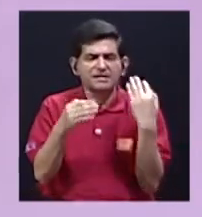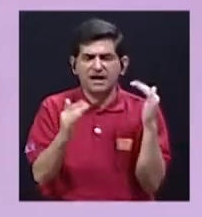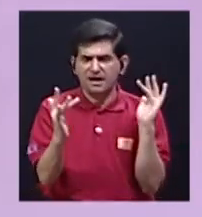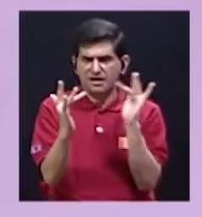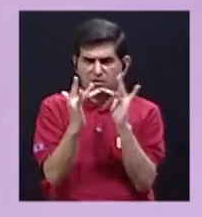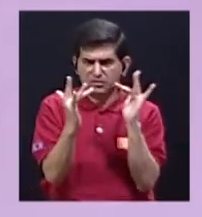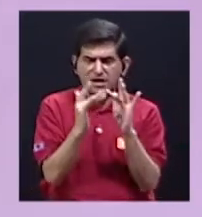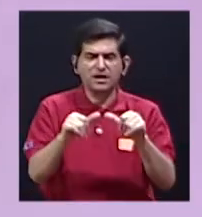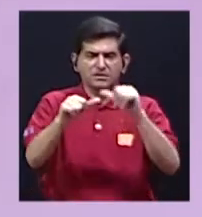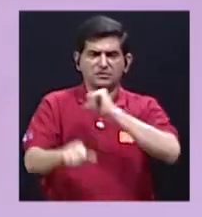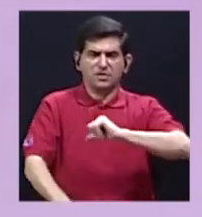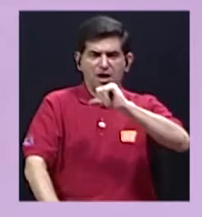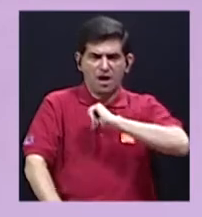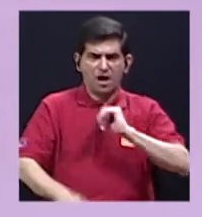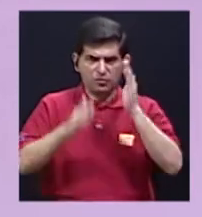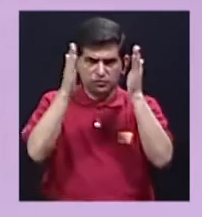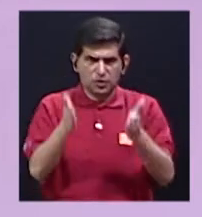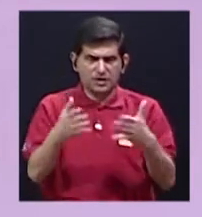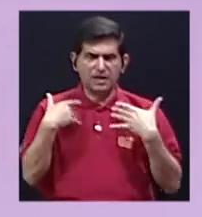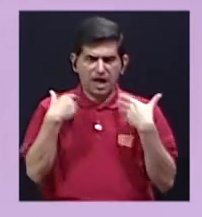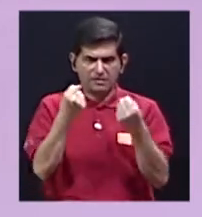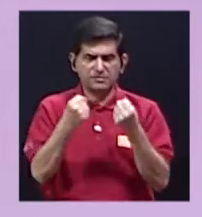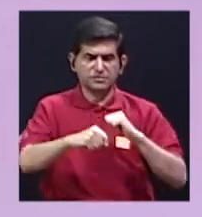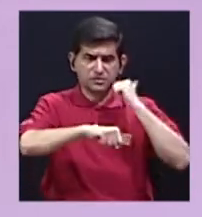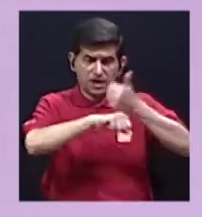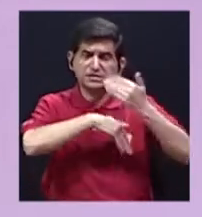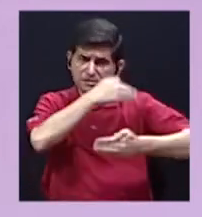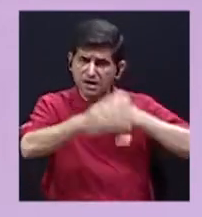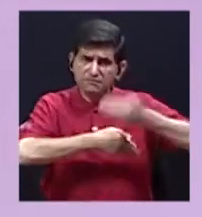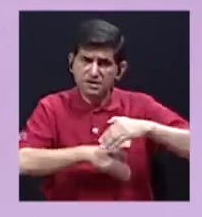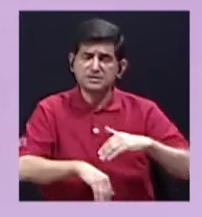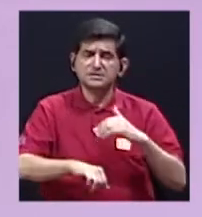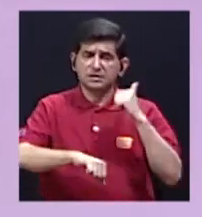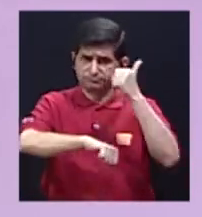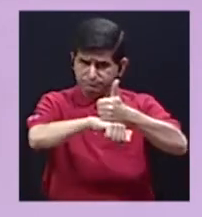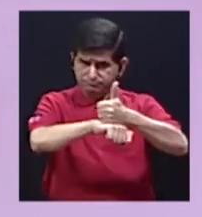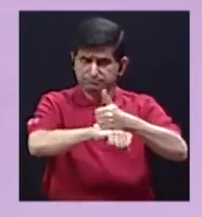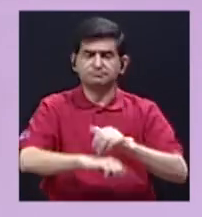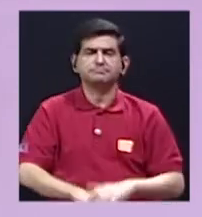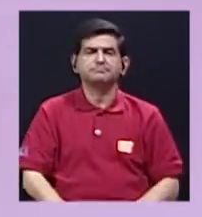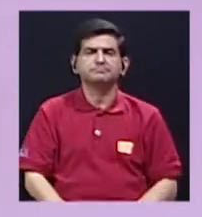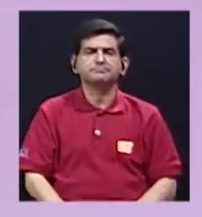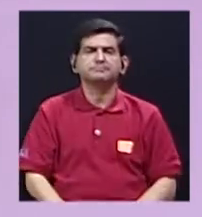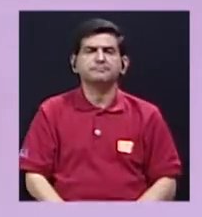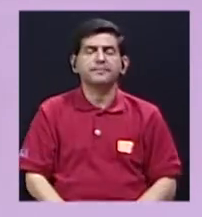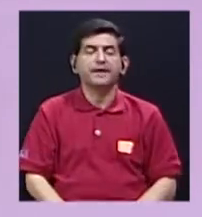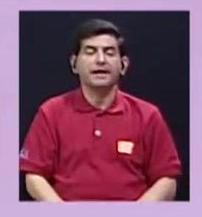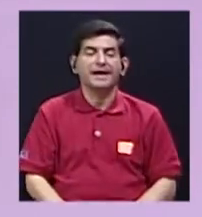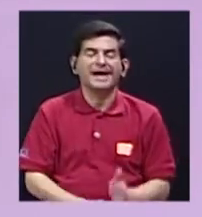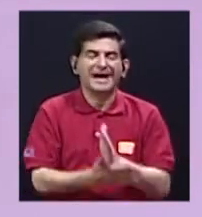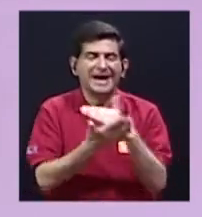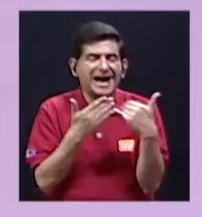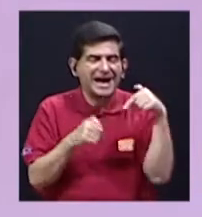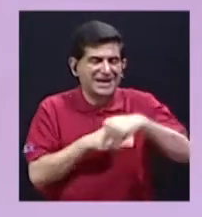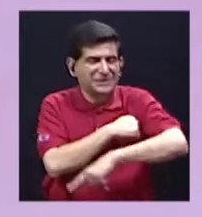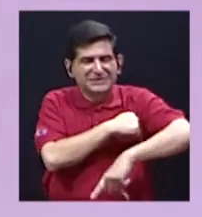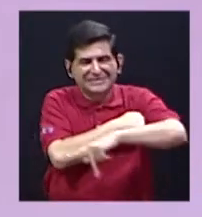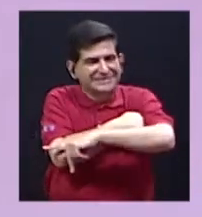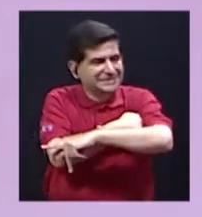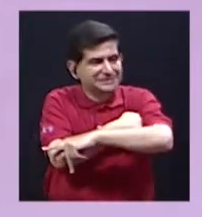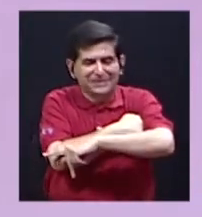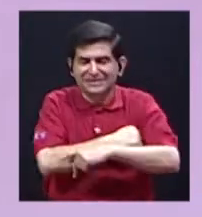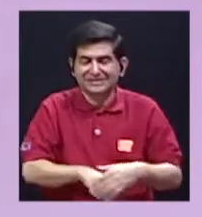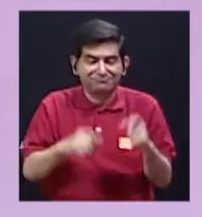autoridades de salud para que se establezca ese protocolo ahora hay algo que en este país es